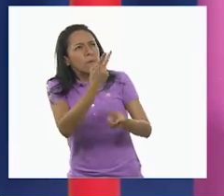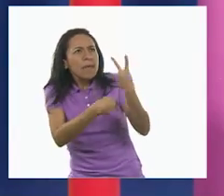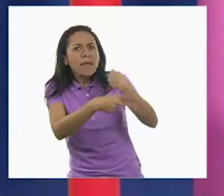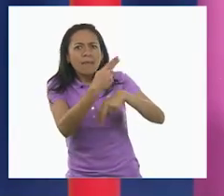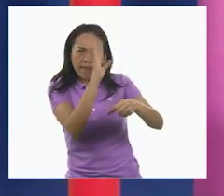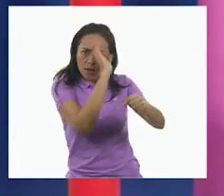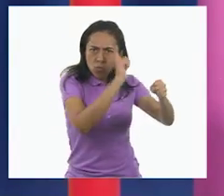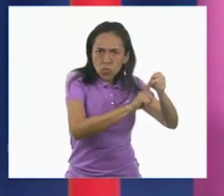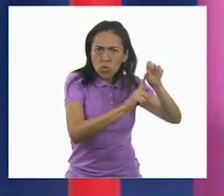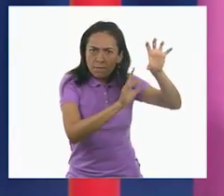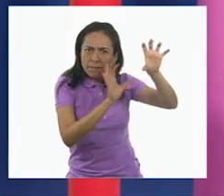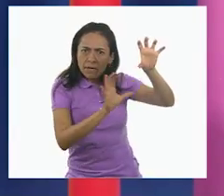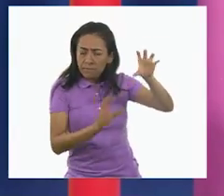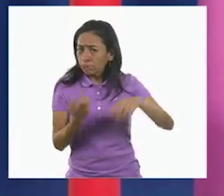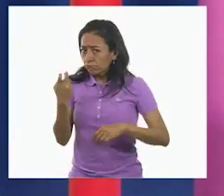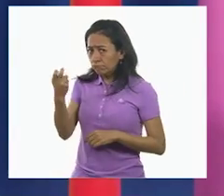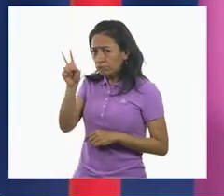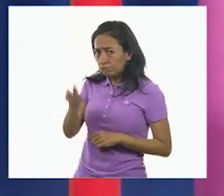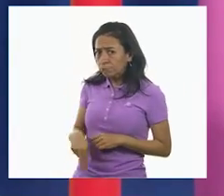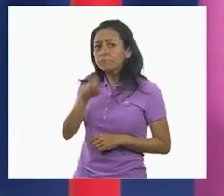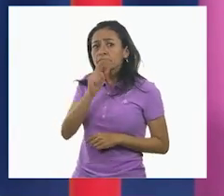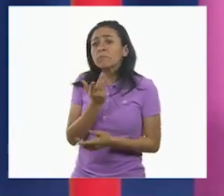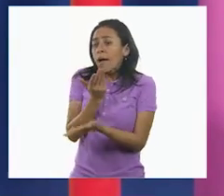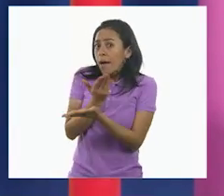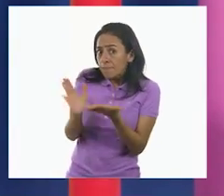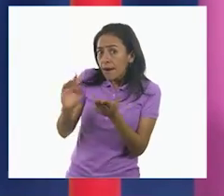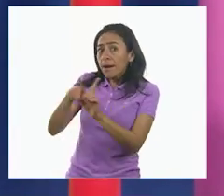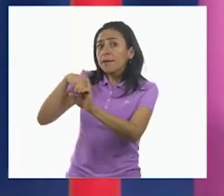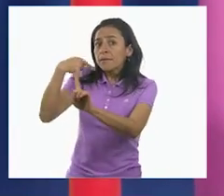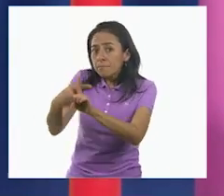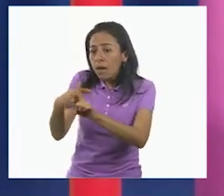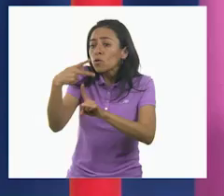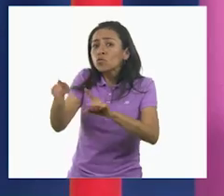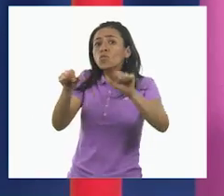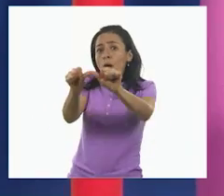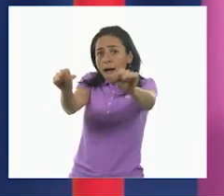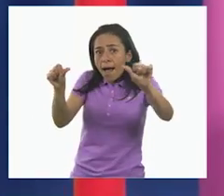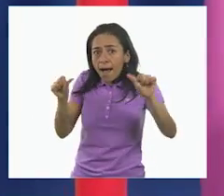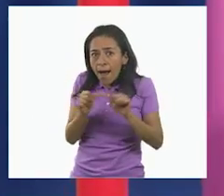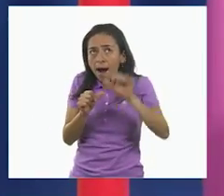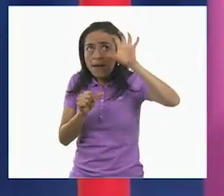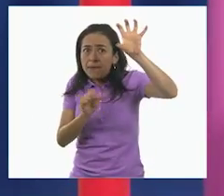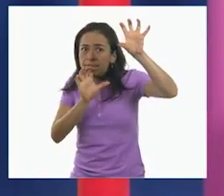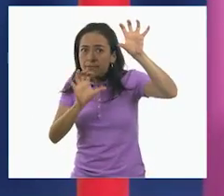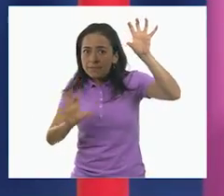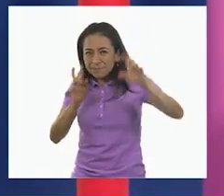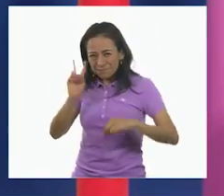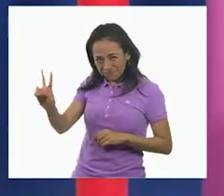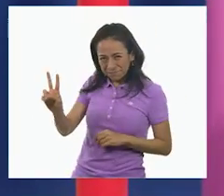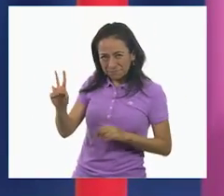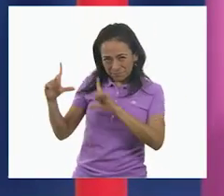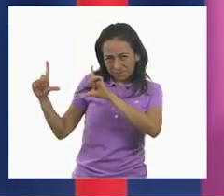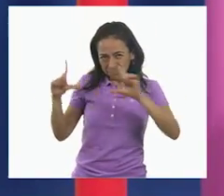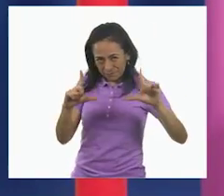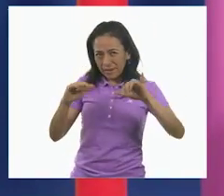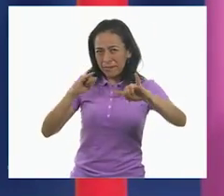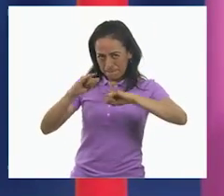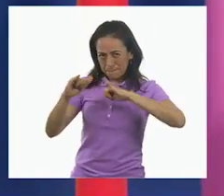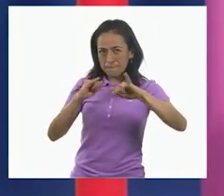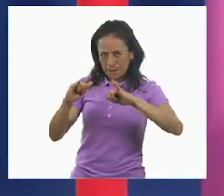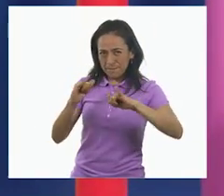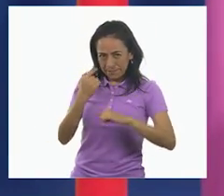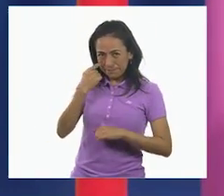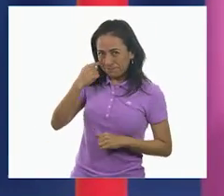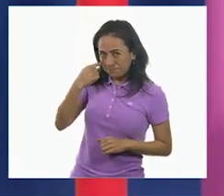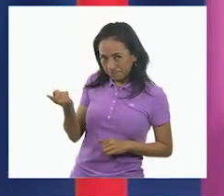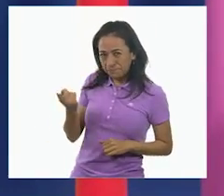área cultural donde se pudieron desarrollar. Porque si observamos el mapa que tenemos aquí y que lo podemos